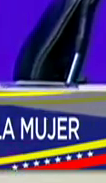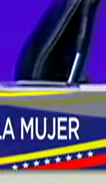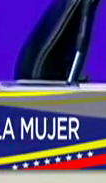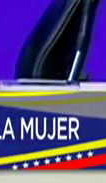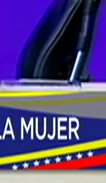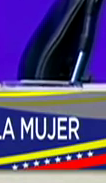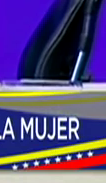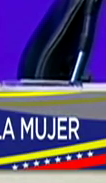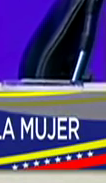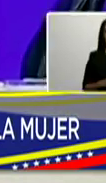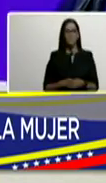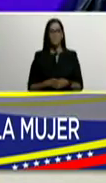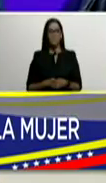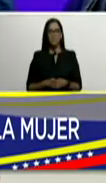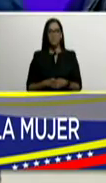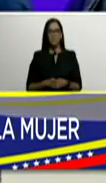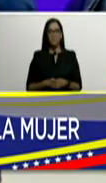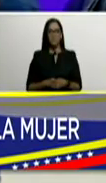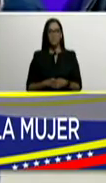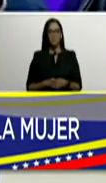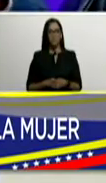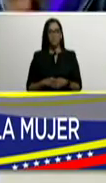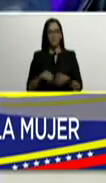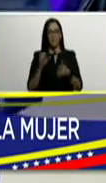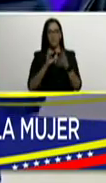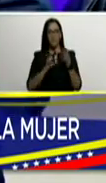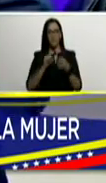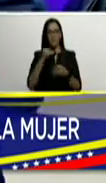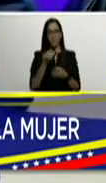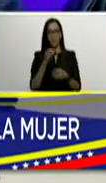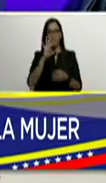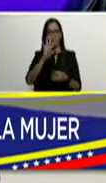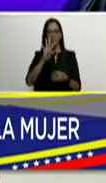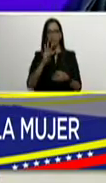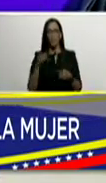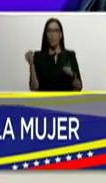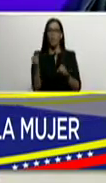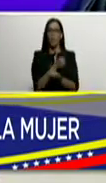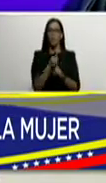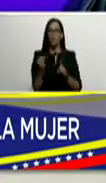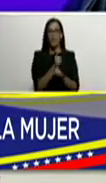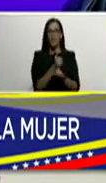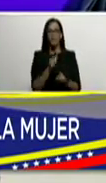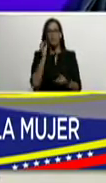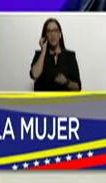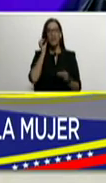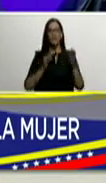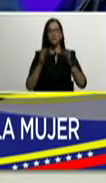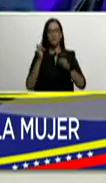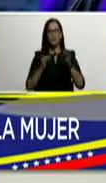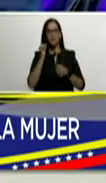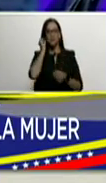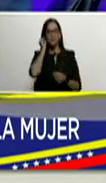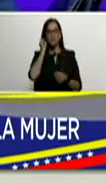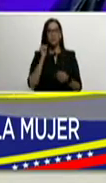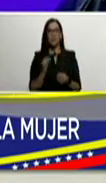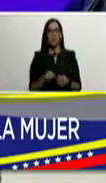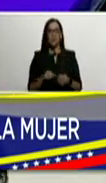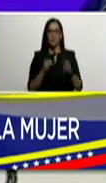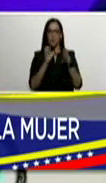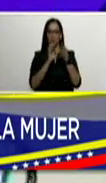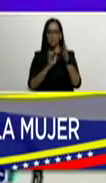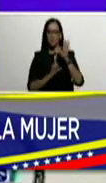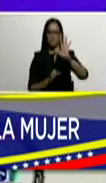vértice número 4, contra la violencia de género y por la justicia de género. Y el